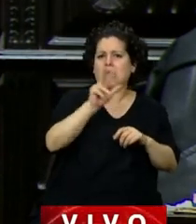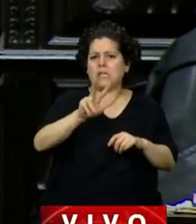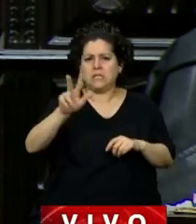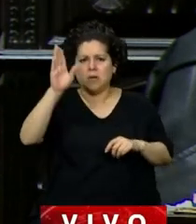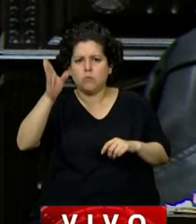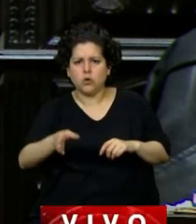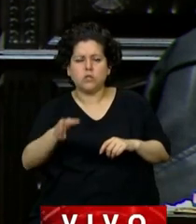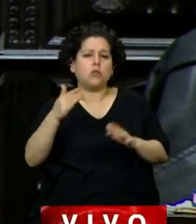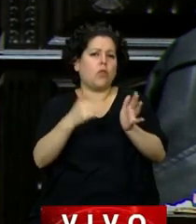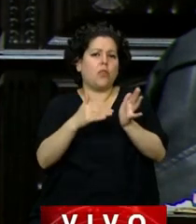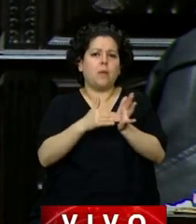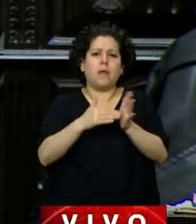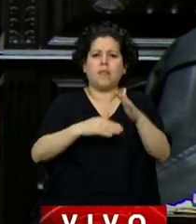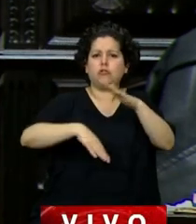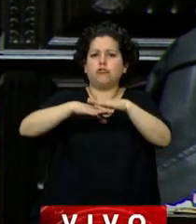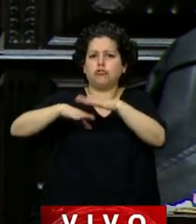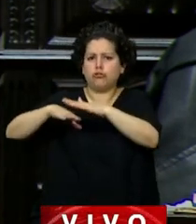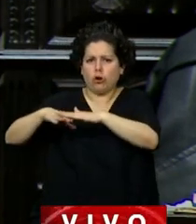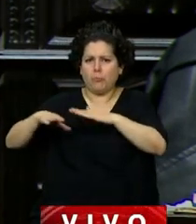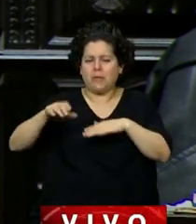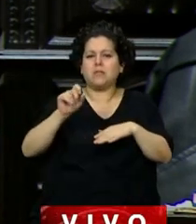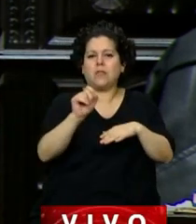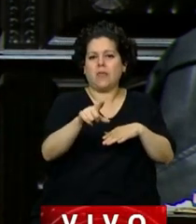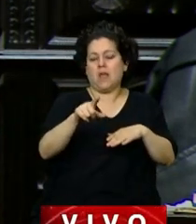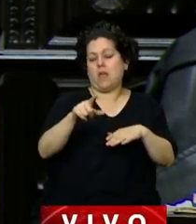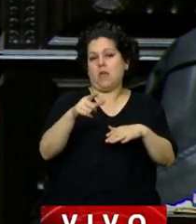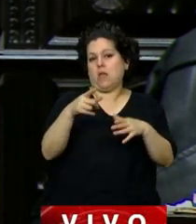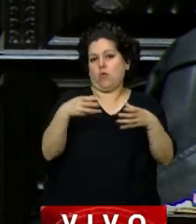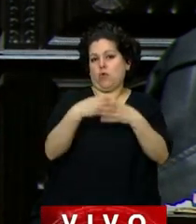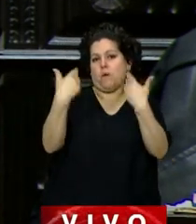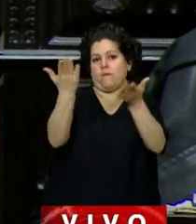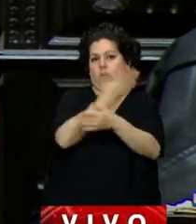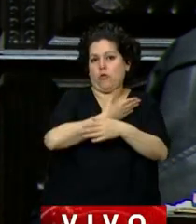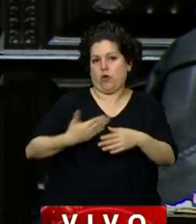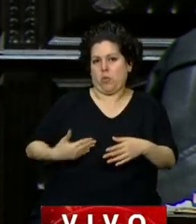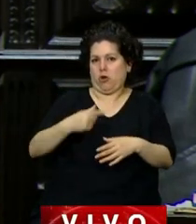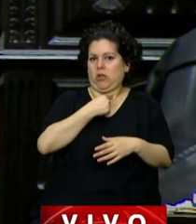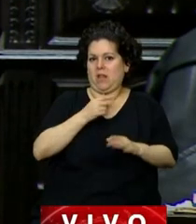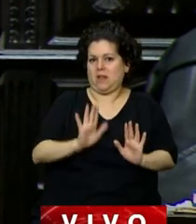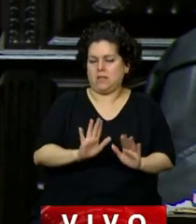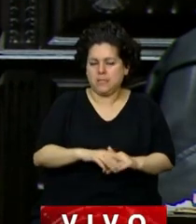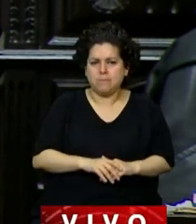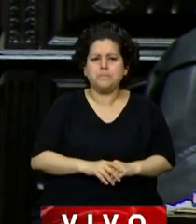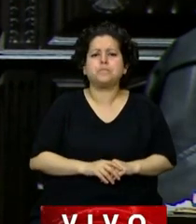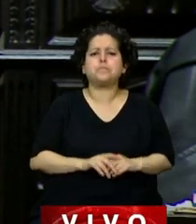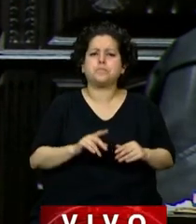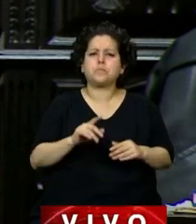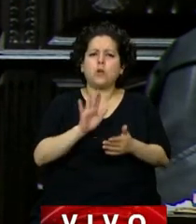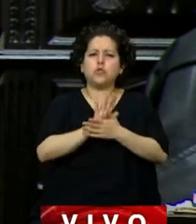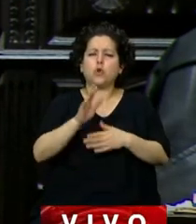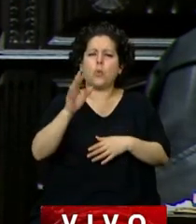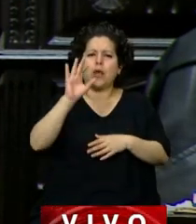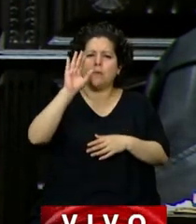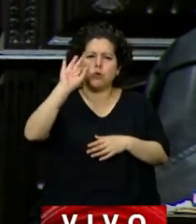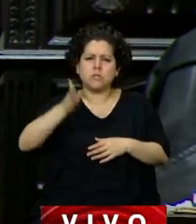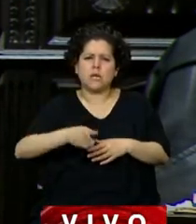de acuerdo a los topes permitidos y a la sola voluntad del oficialismo. Tampoco estamos de acuerdo con la tasa de seguridad